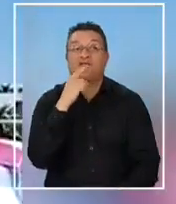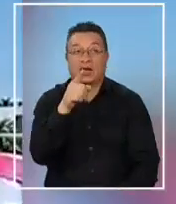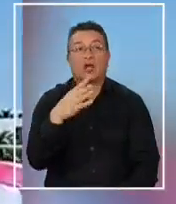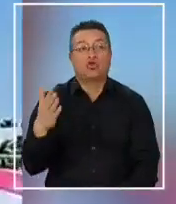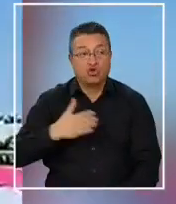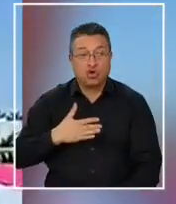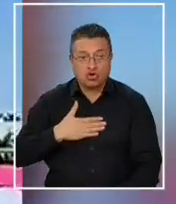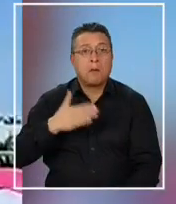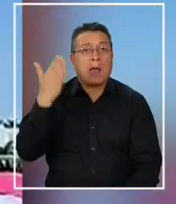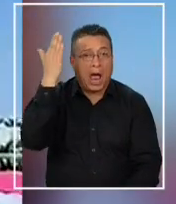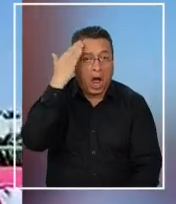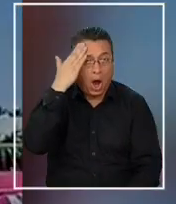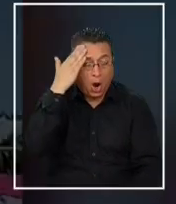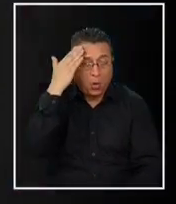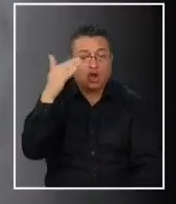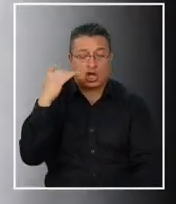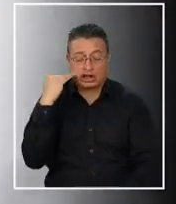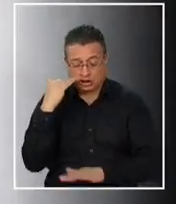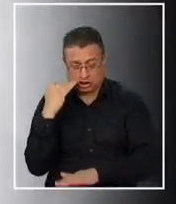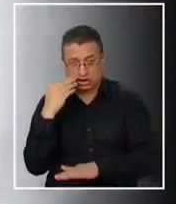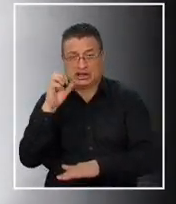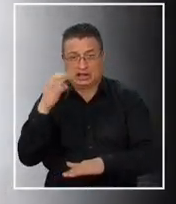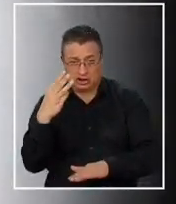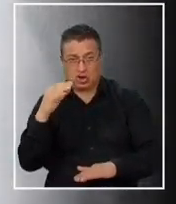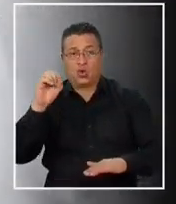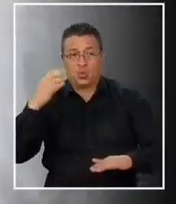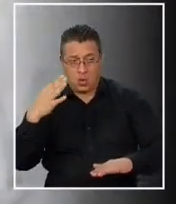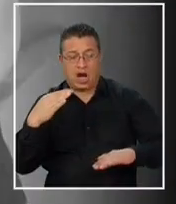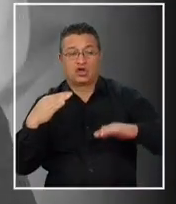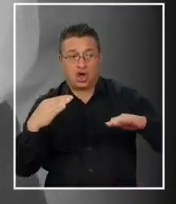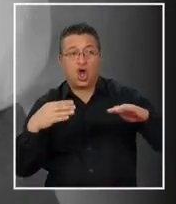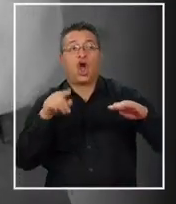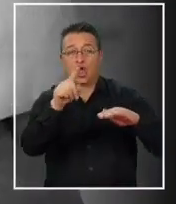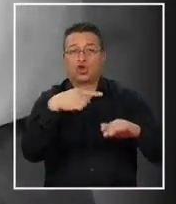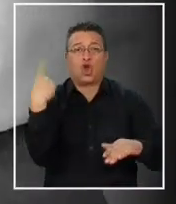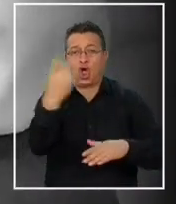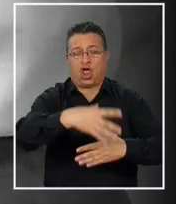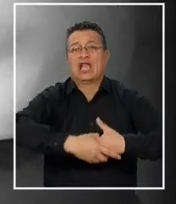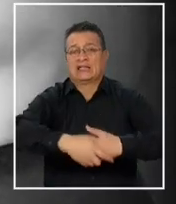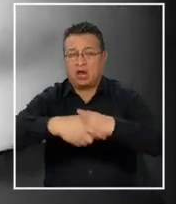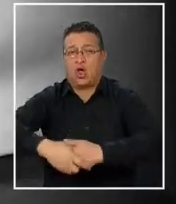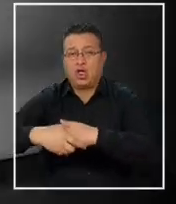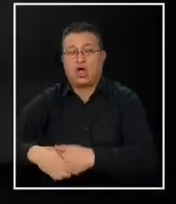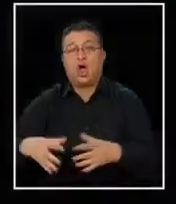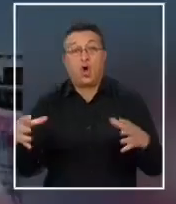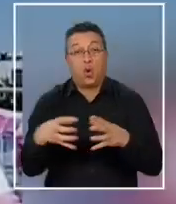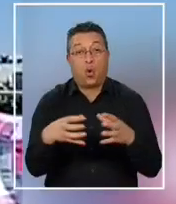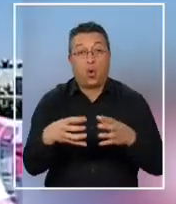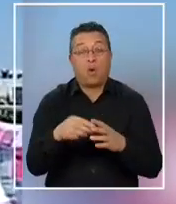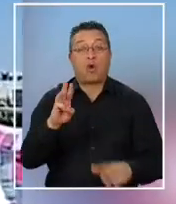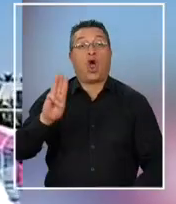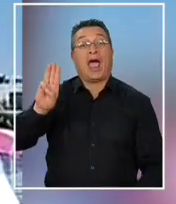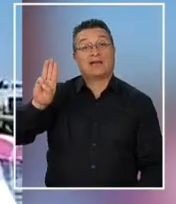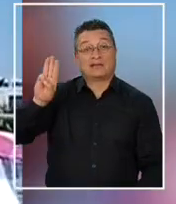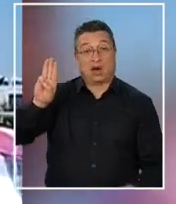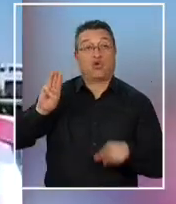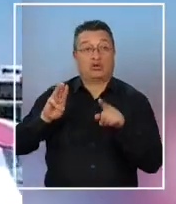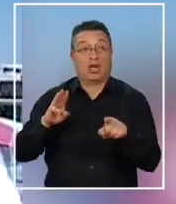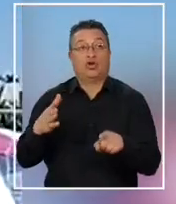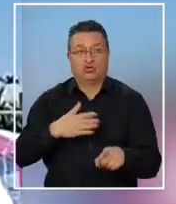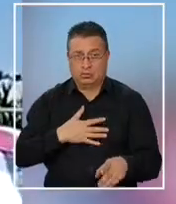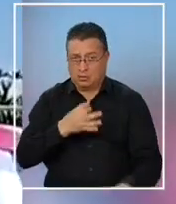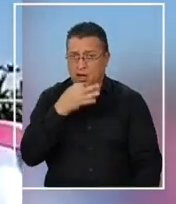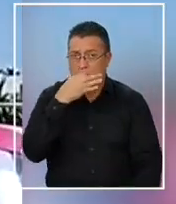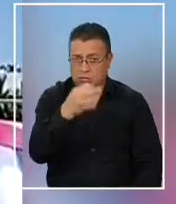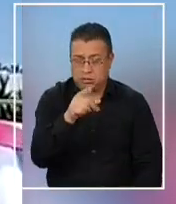Yo me acuerdo, ¿no? De kinder, de tercer grado, yo de cuarto, a todos los saludaba con la mano, él tenía grupos de Boy Scout. Y te lo digo